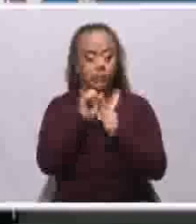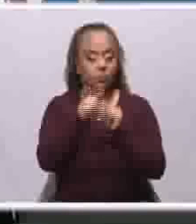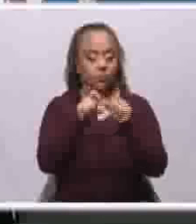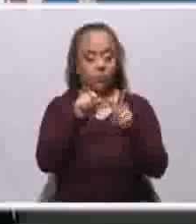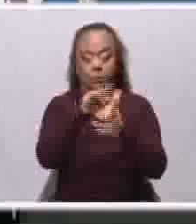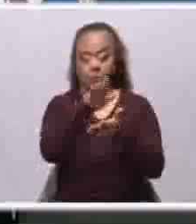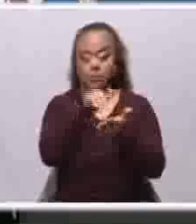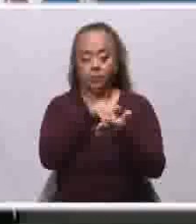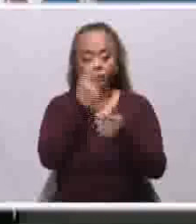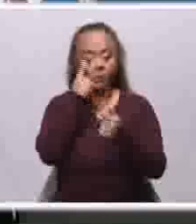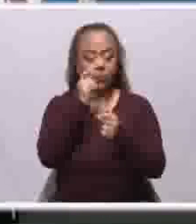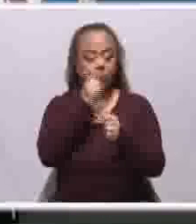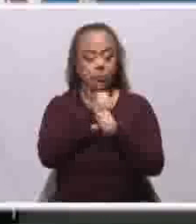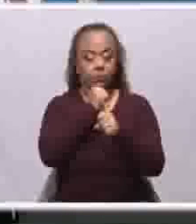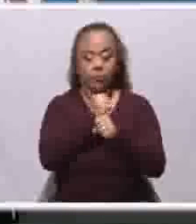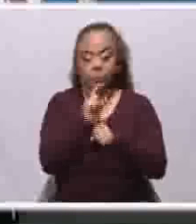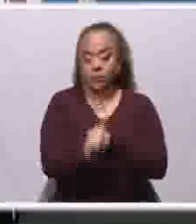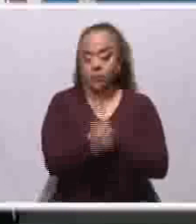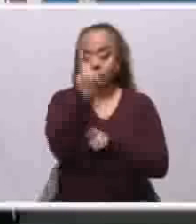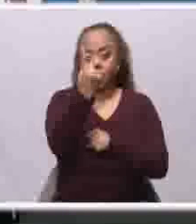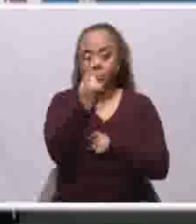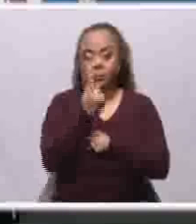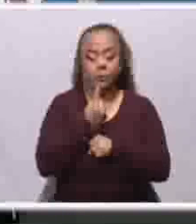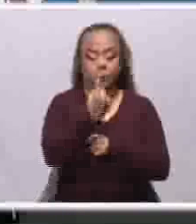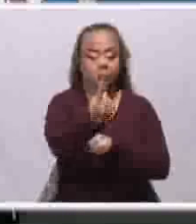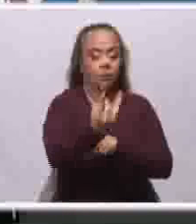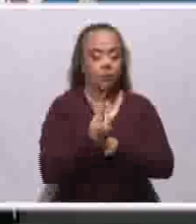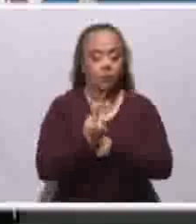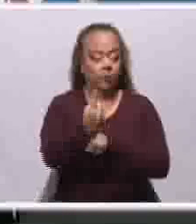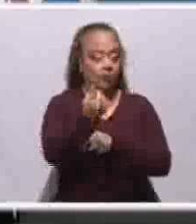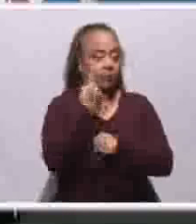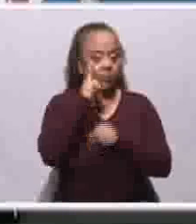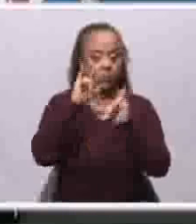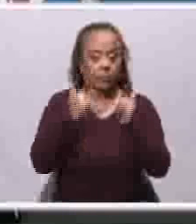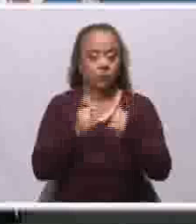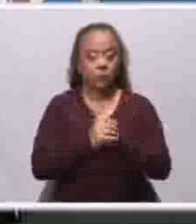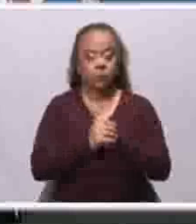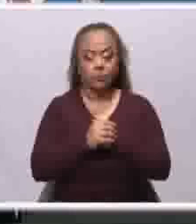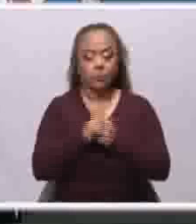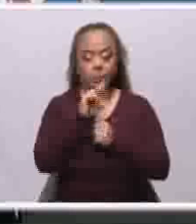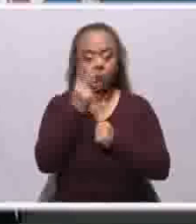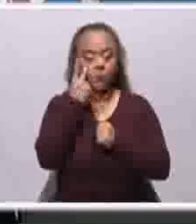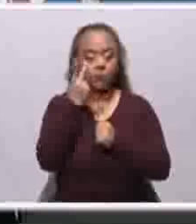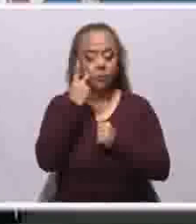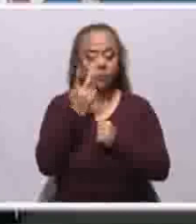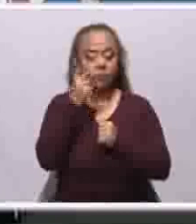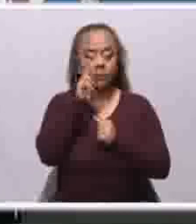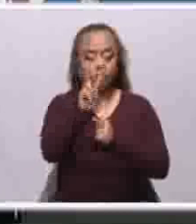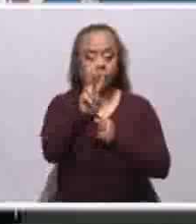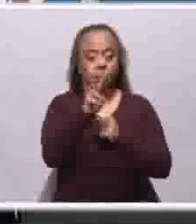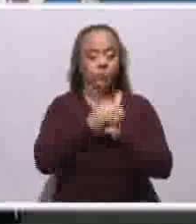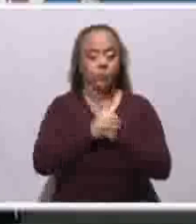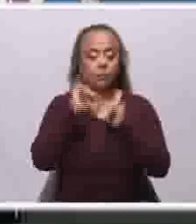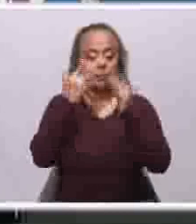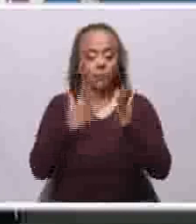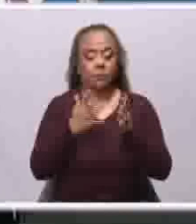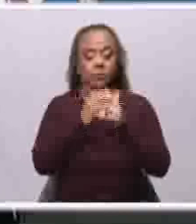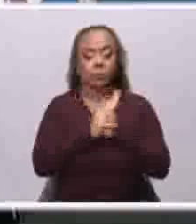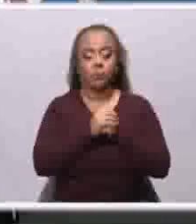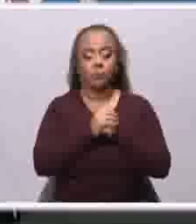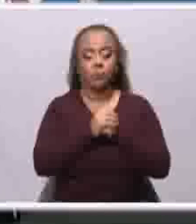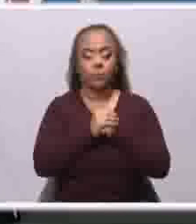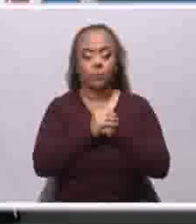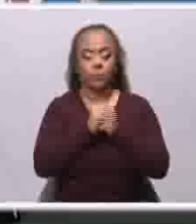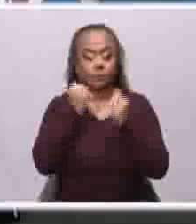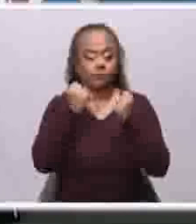central para para trabajar único como por es un jugador un punta central para jugar de espalda al arco o sea esos jugadores de de